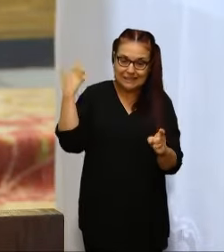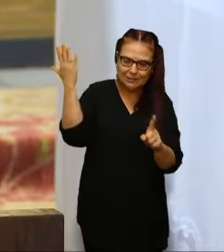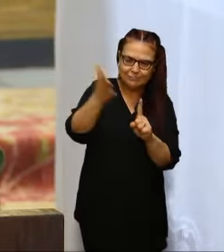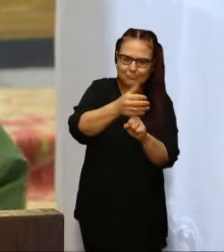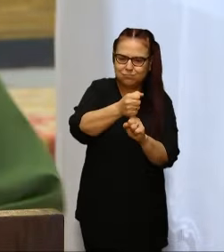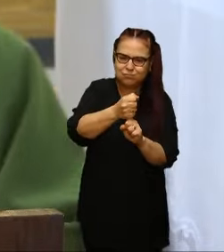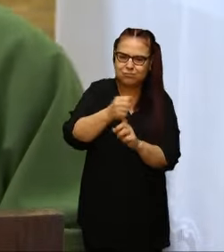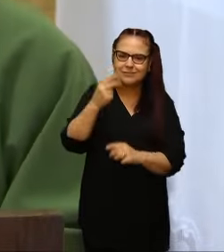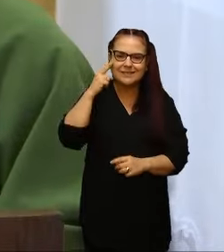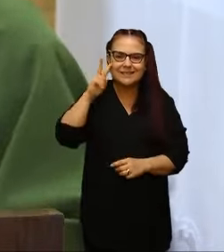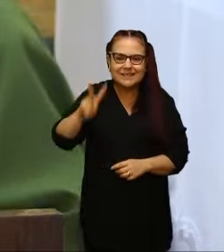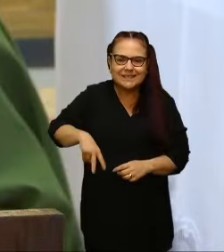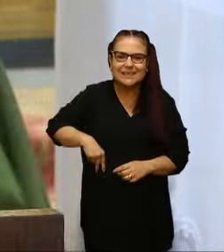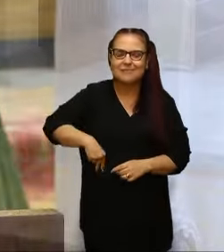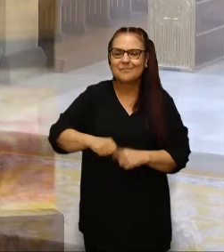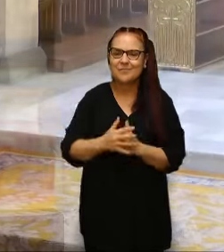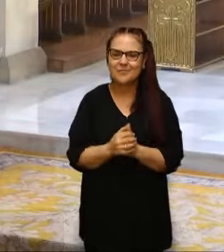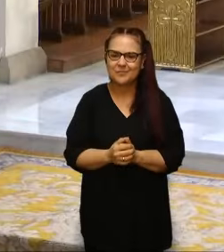de la verdad.